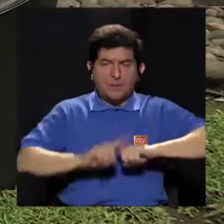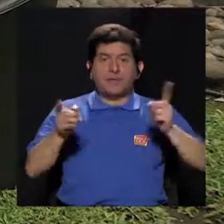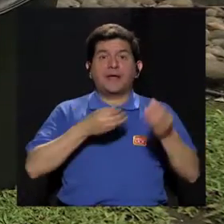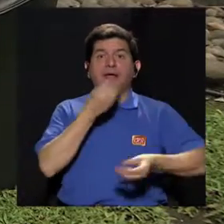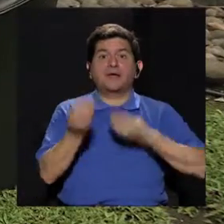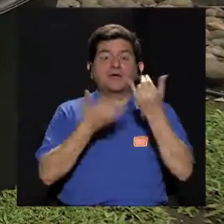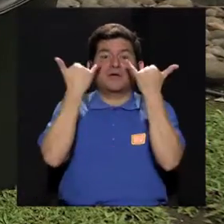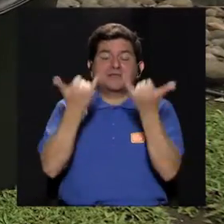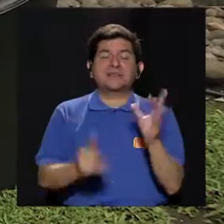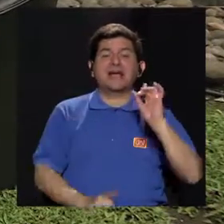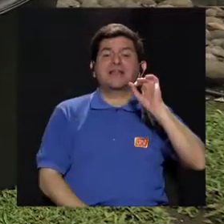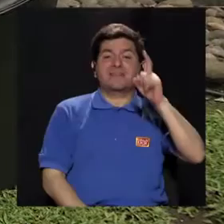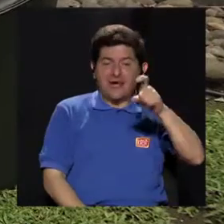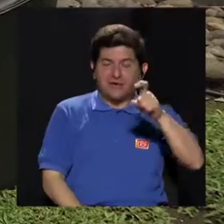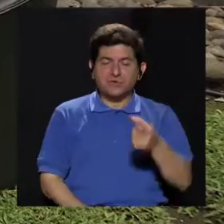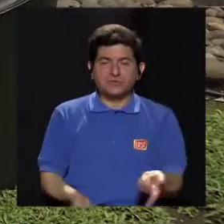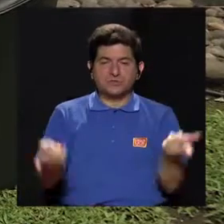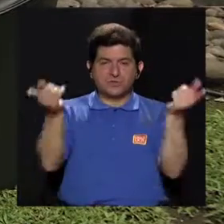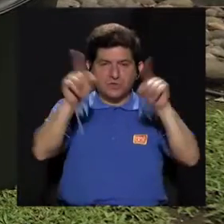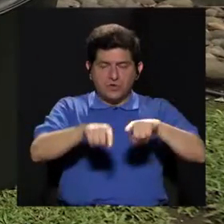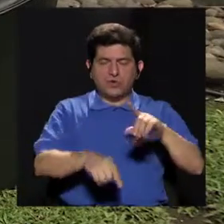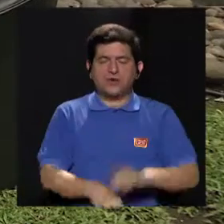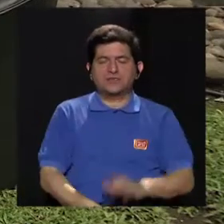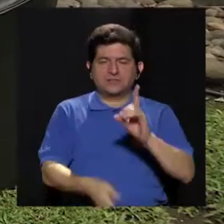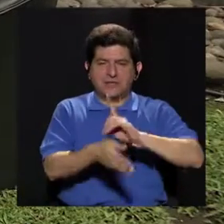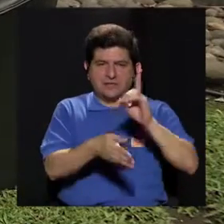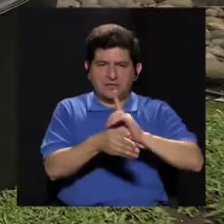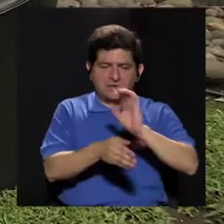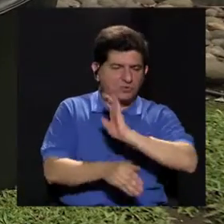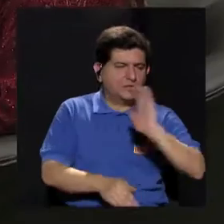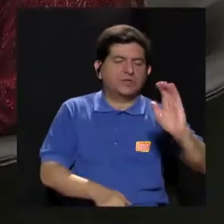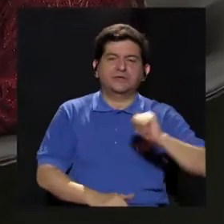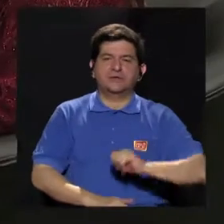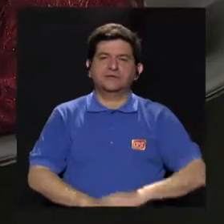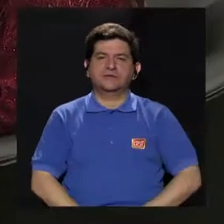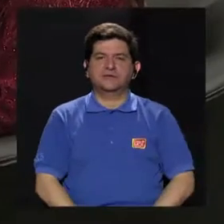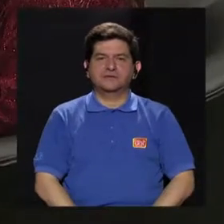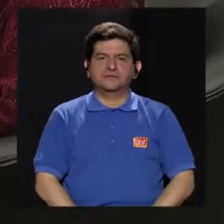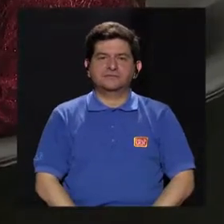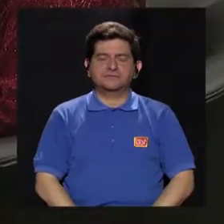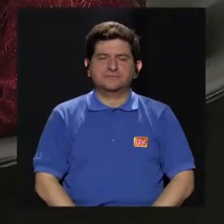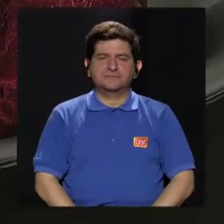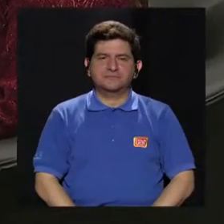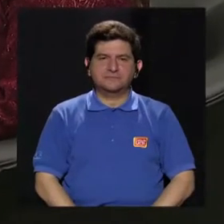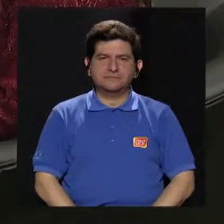digestivos, pero ¿qué hacer cuando ya hay un diagnóstico de este caso del médico pediatra?